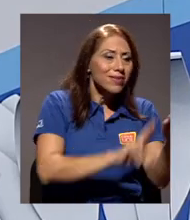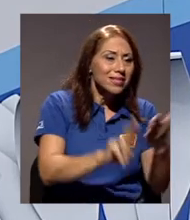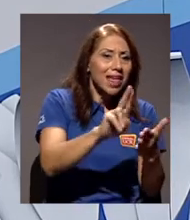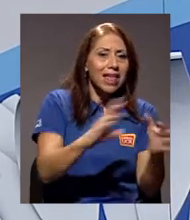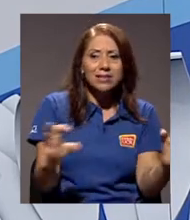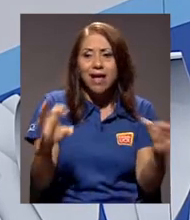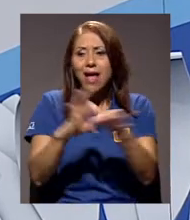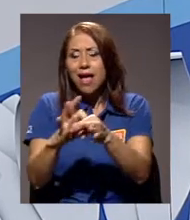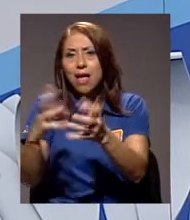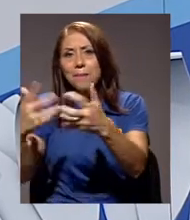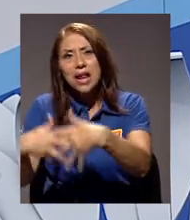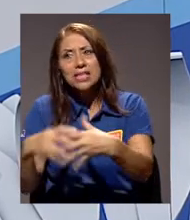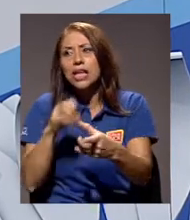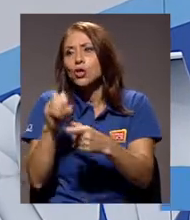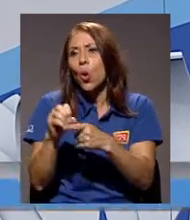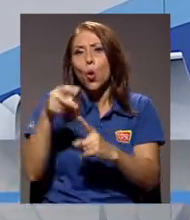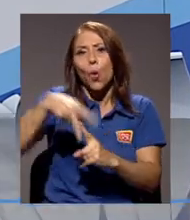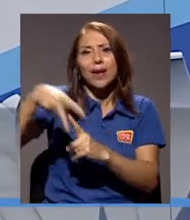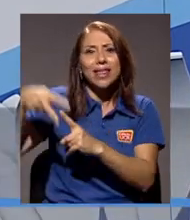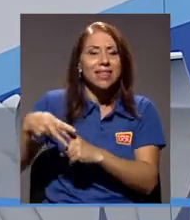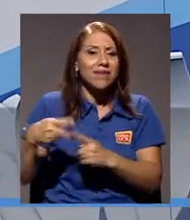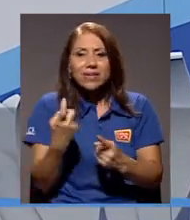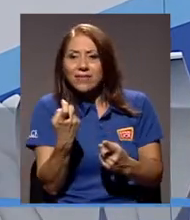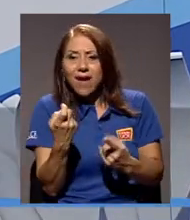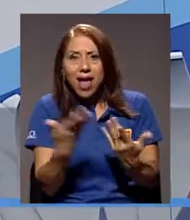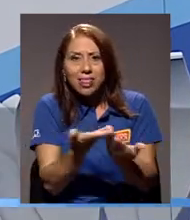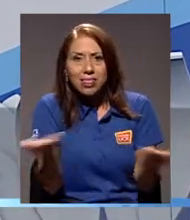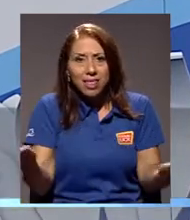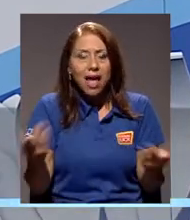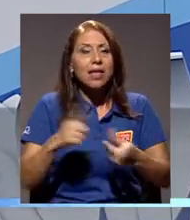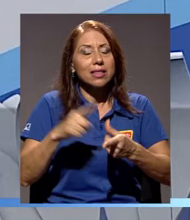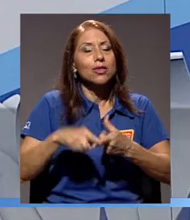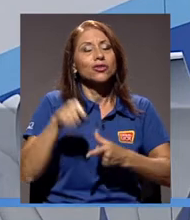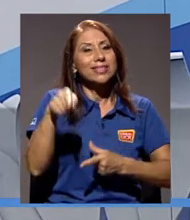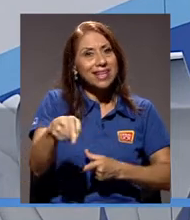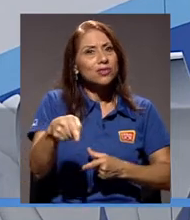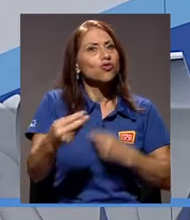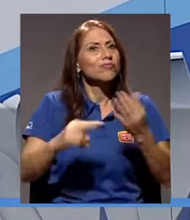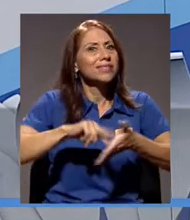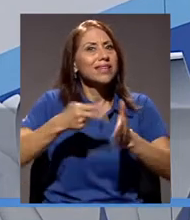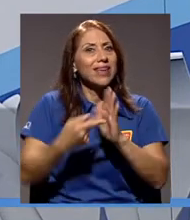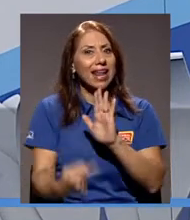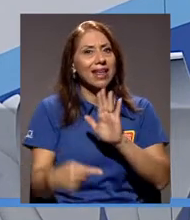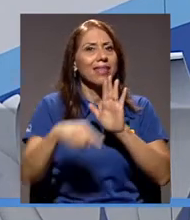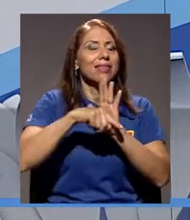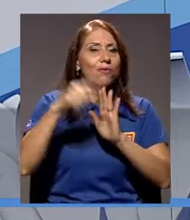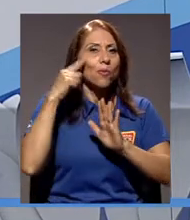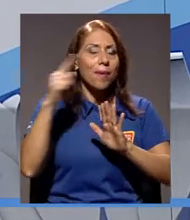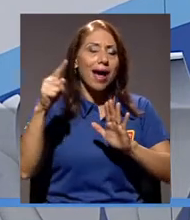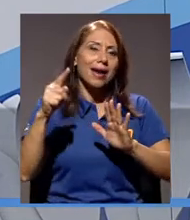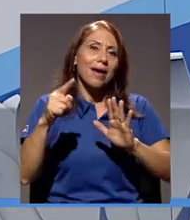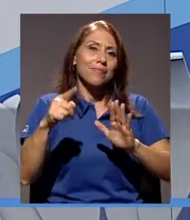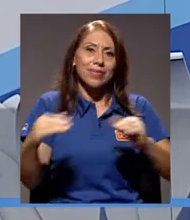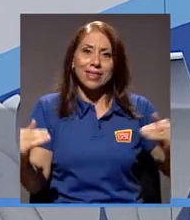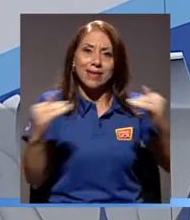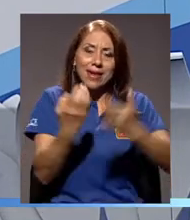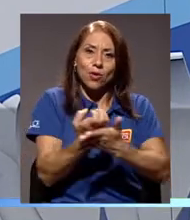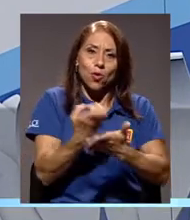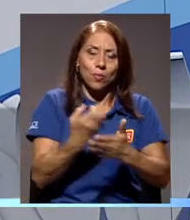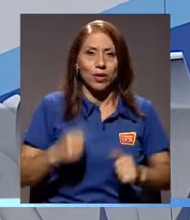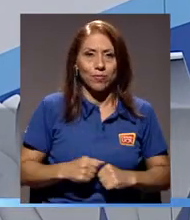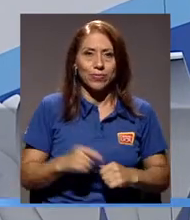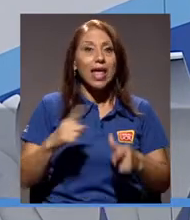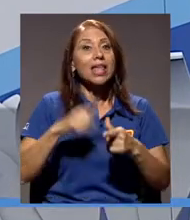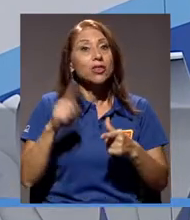general con cooperativas y demás que se queda se valora de que esto es negativo para el mundo económico y por lo tanto promover esta